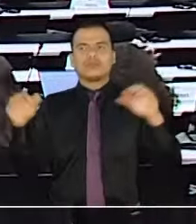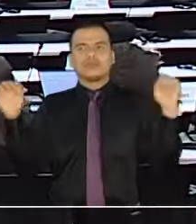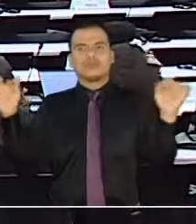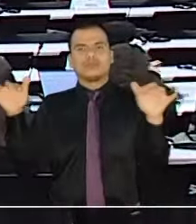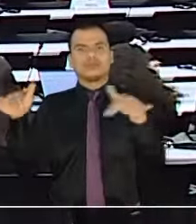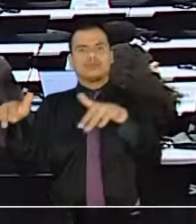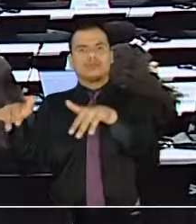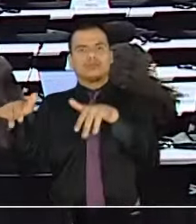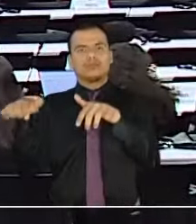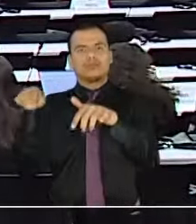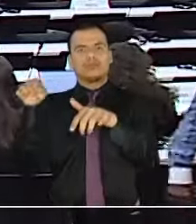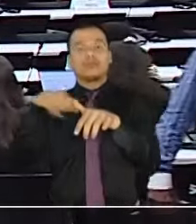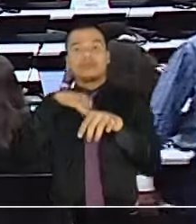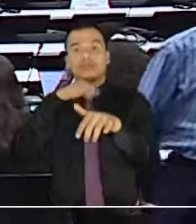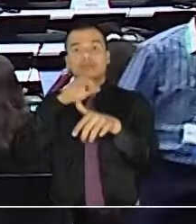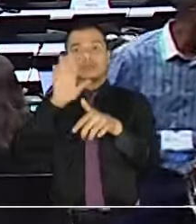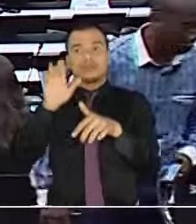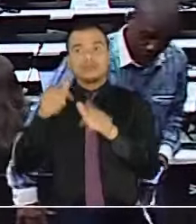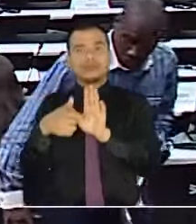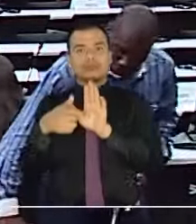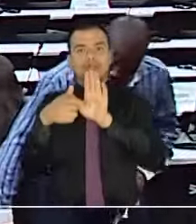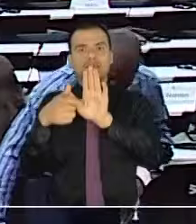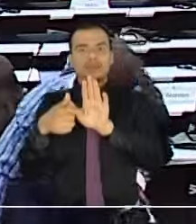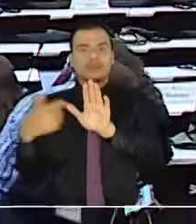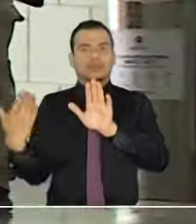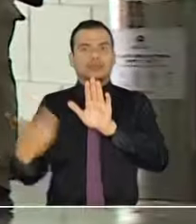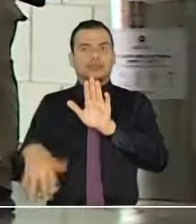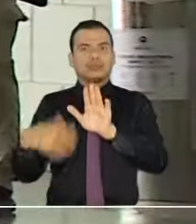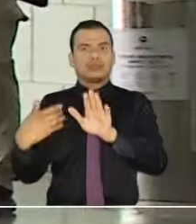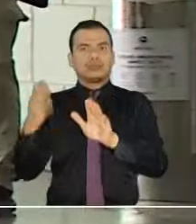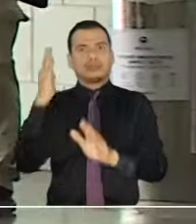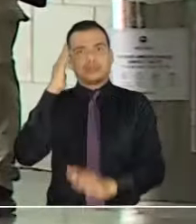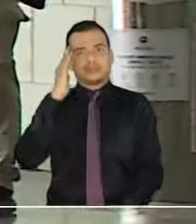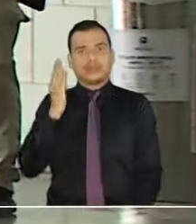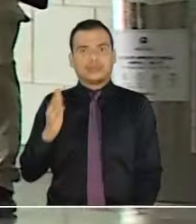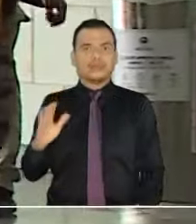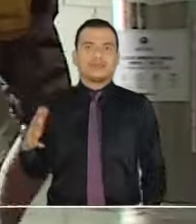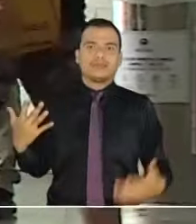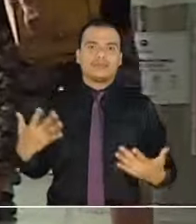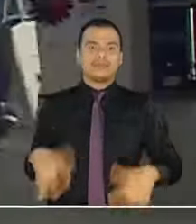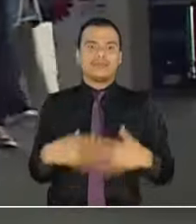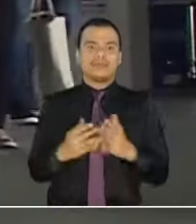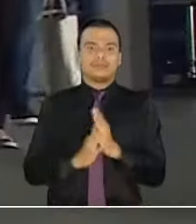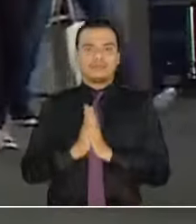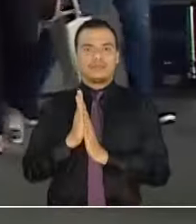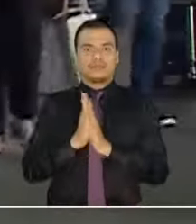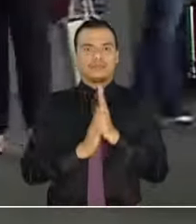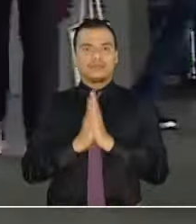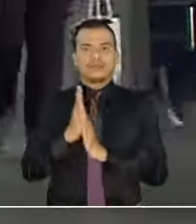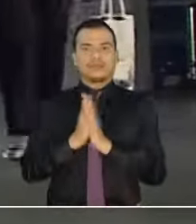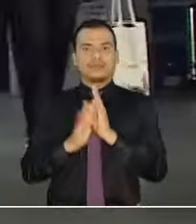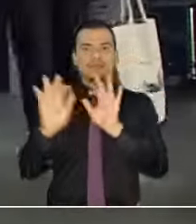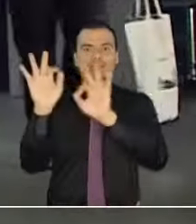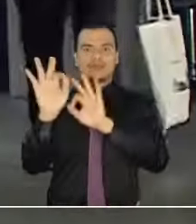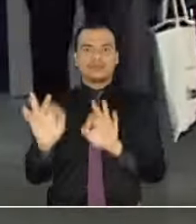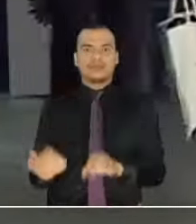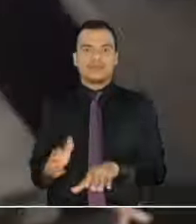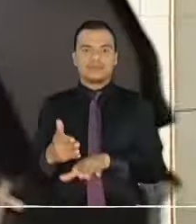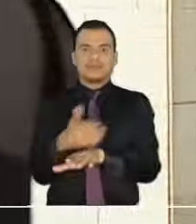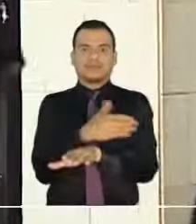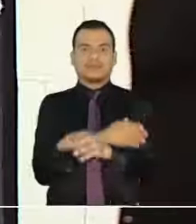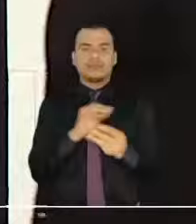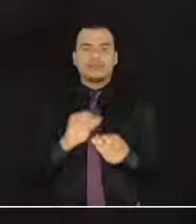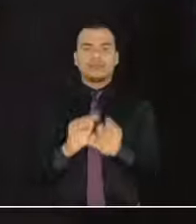de la COP16, que ya sabemos todos está en eventos pre-COP. Justamente estamos en uno de ellos, la quinta reunión del